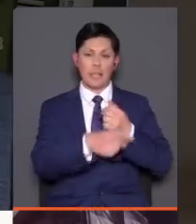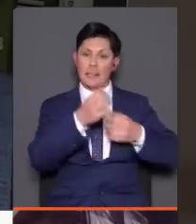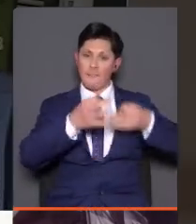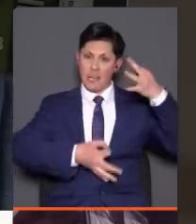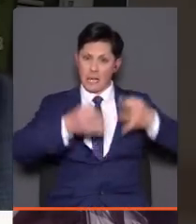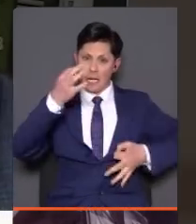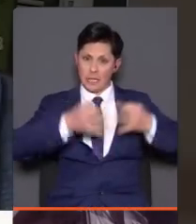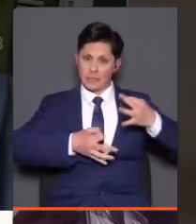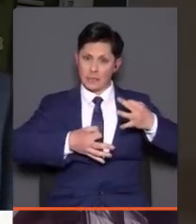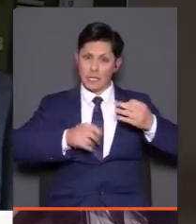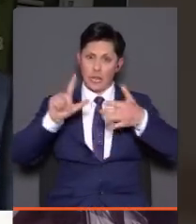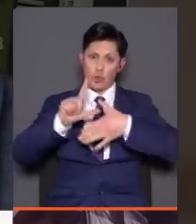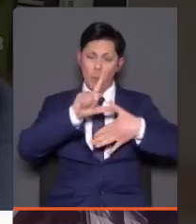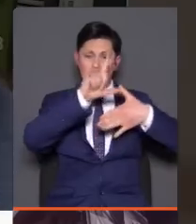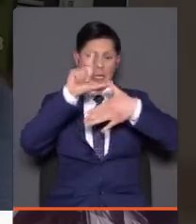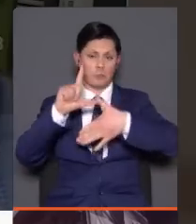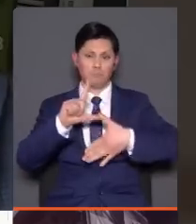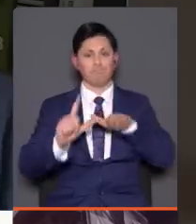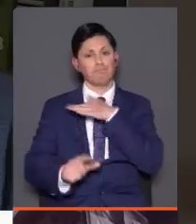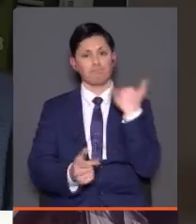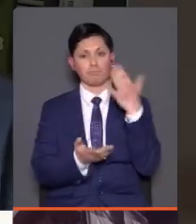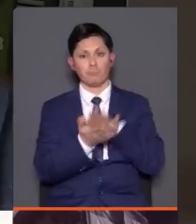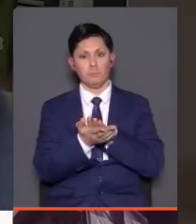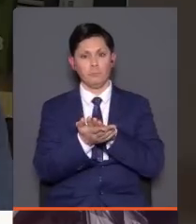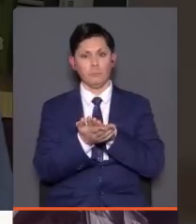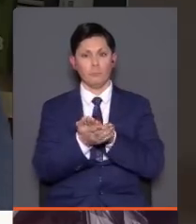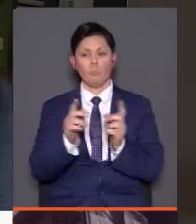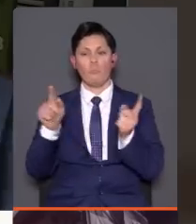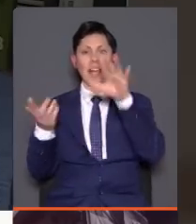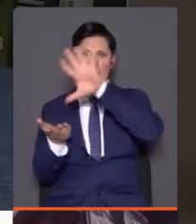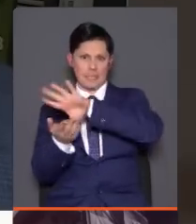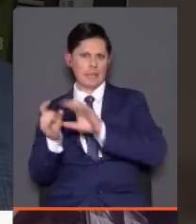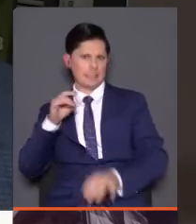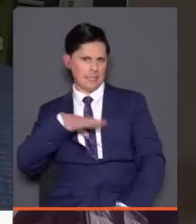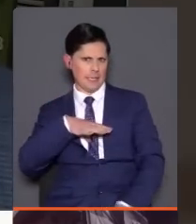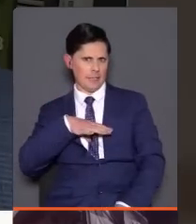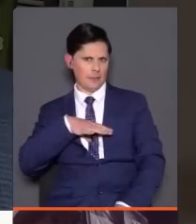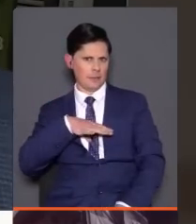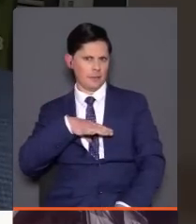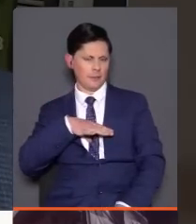la verdad es que no tenemos que pensar por qué acá van a actuar de manera disímil.